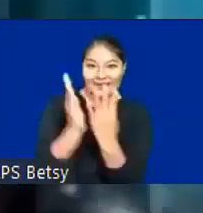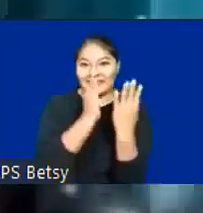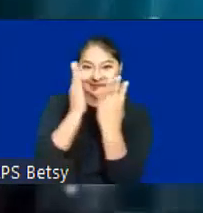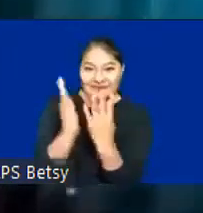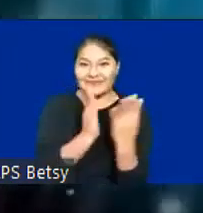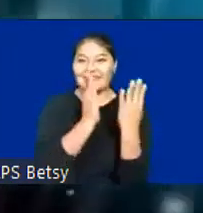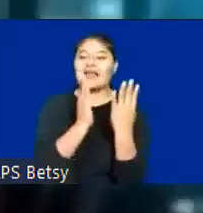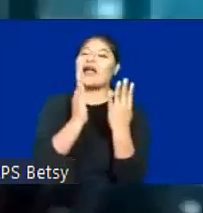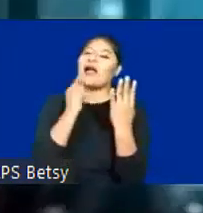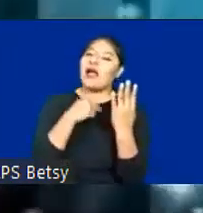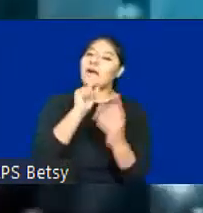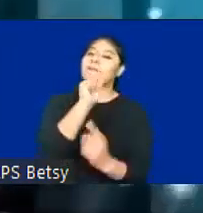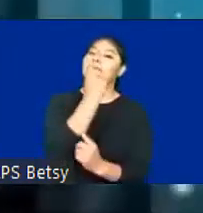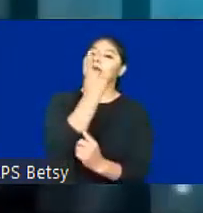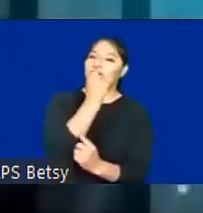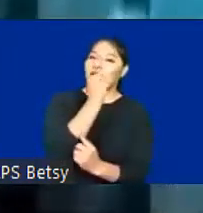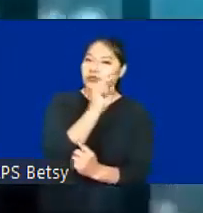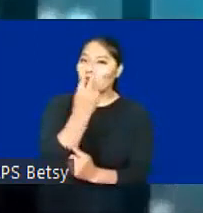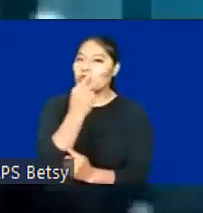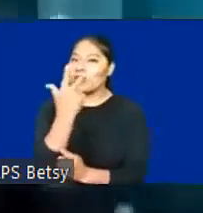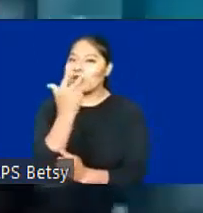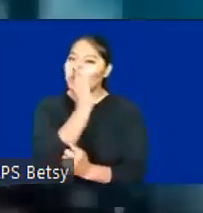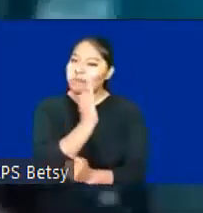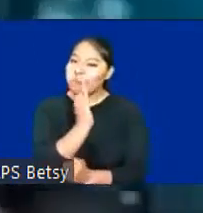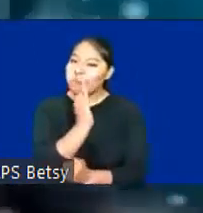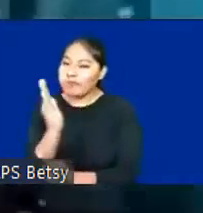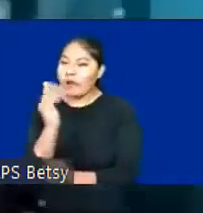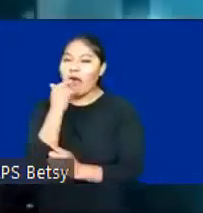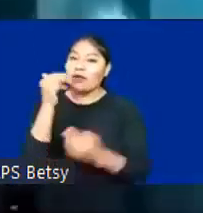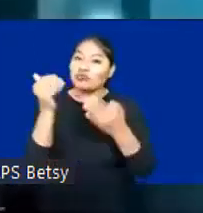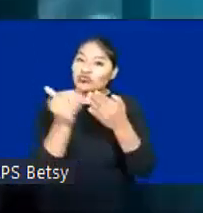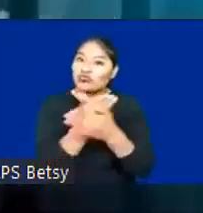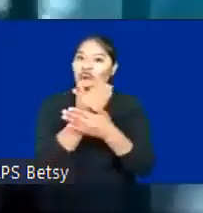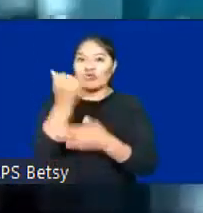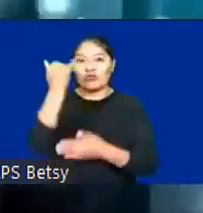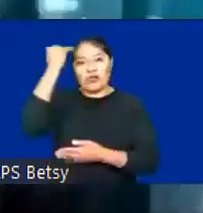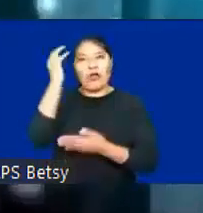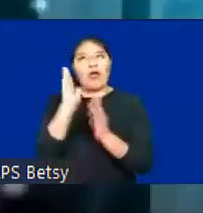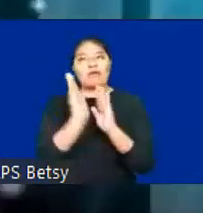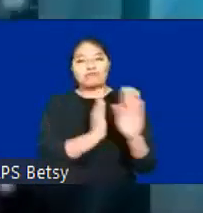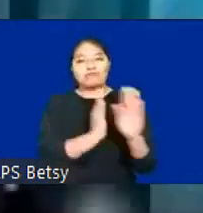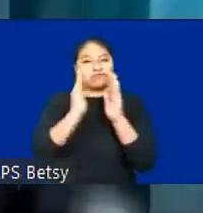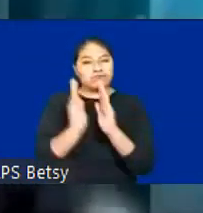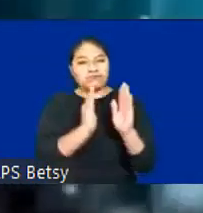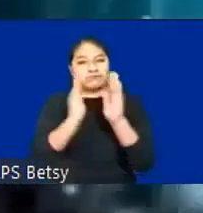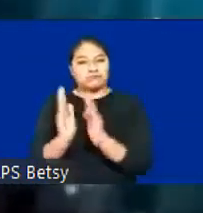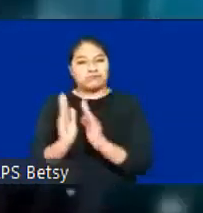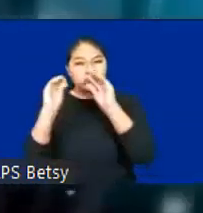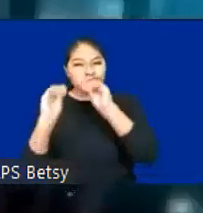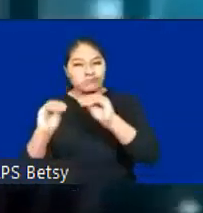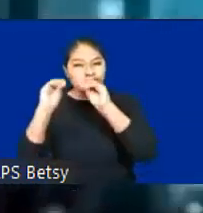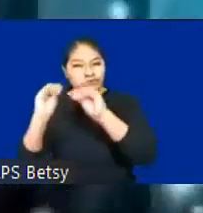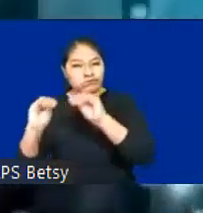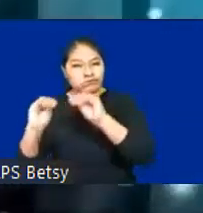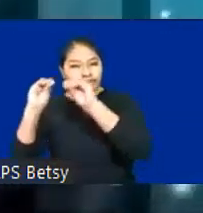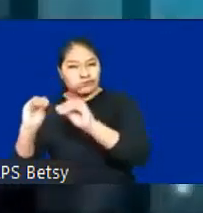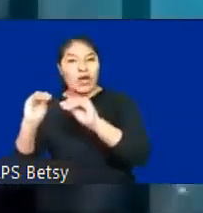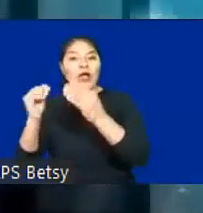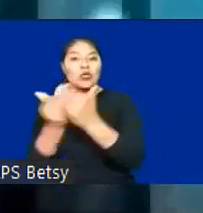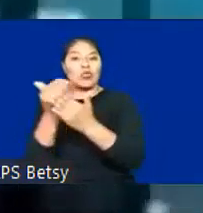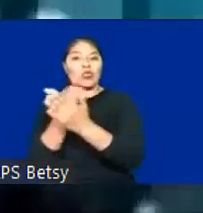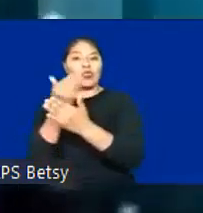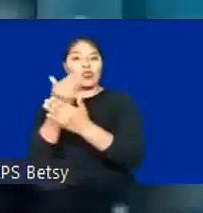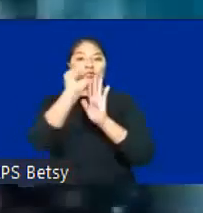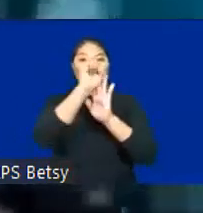identificamos oportunidades para ir innovando o mejorando o modernizando la infraestructura